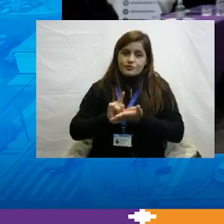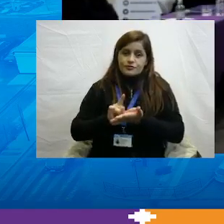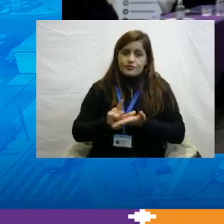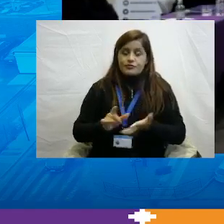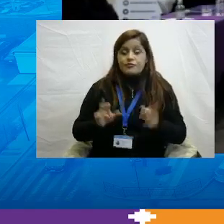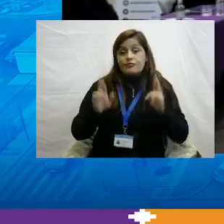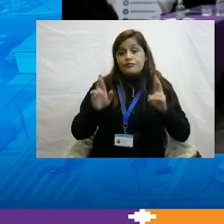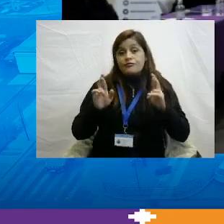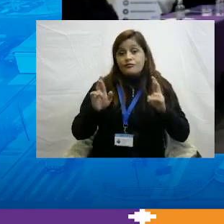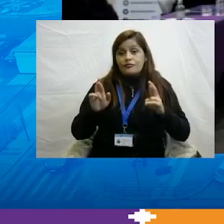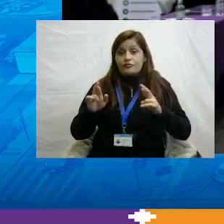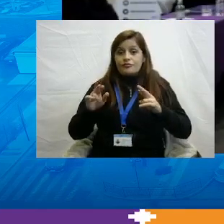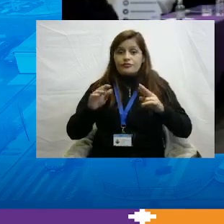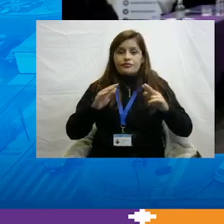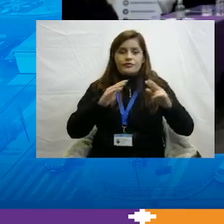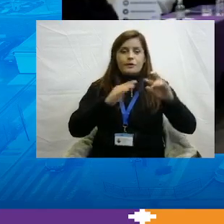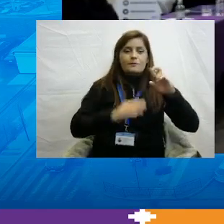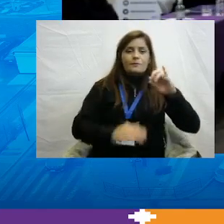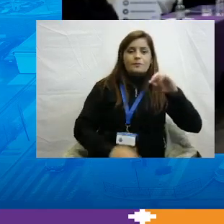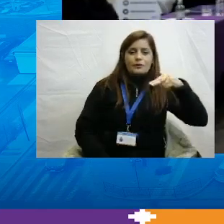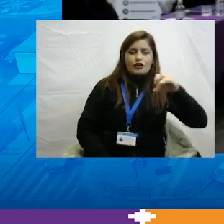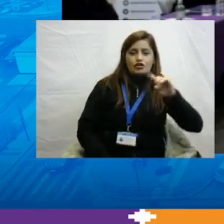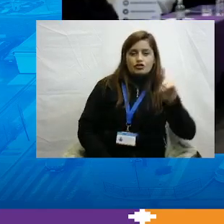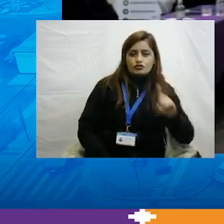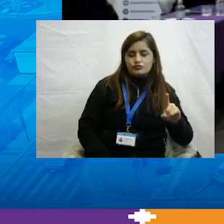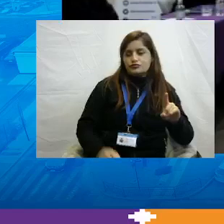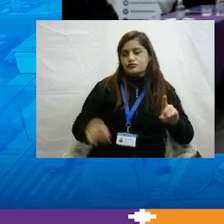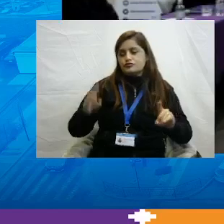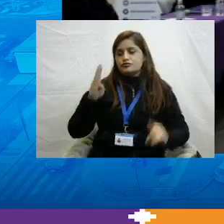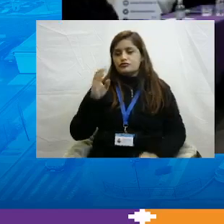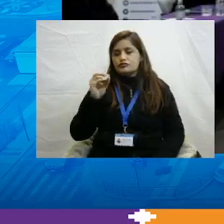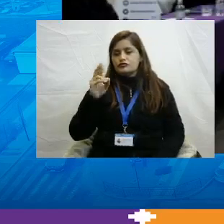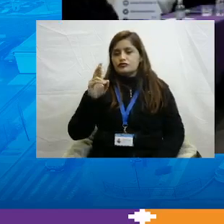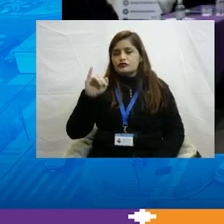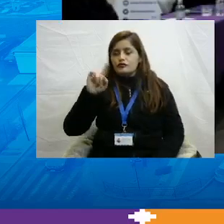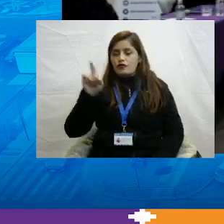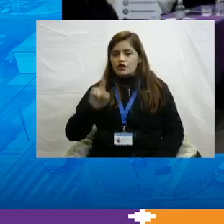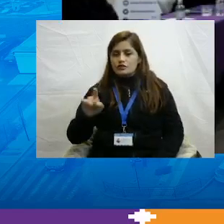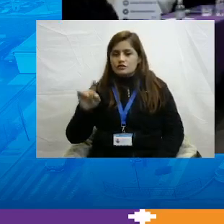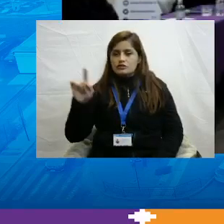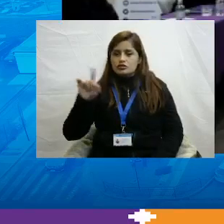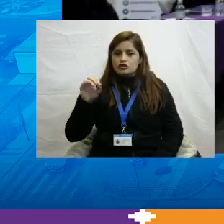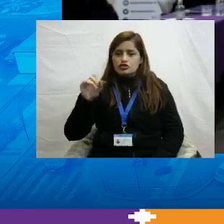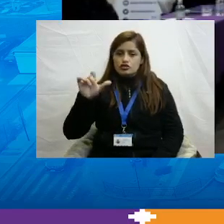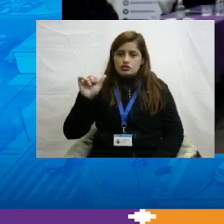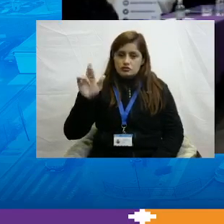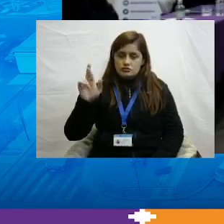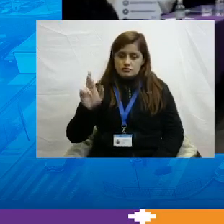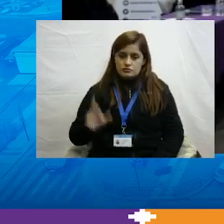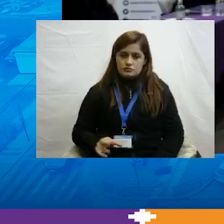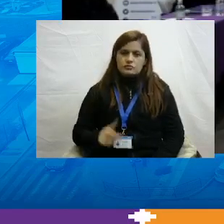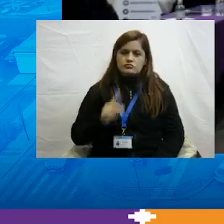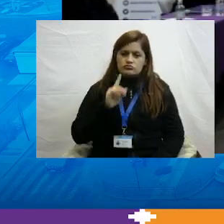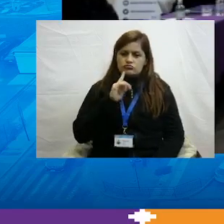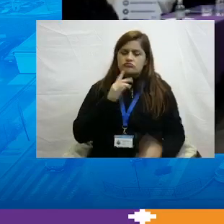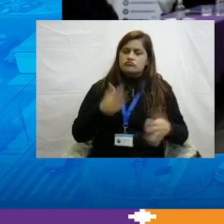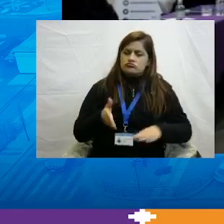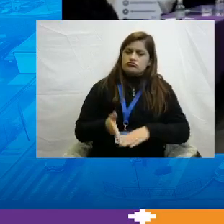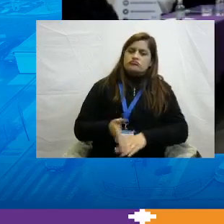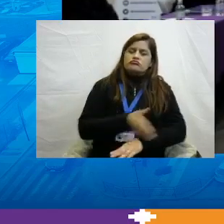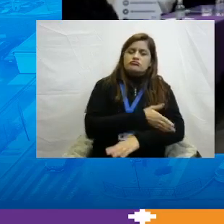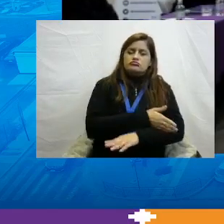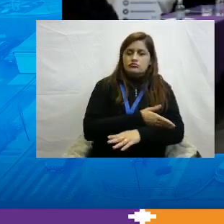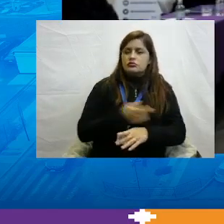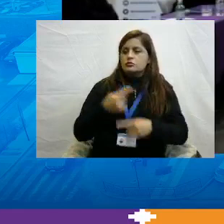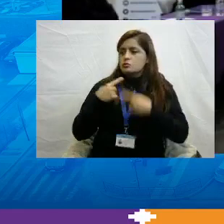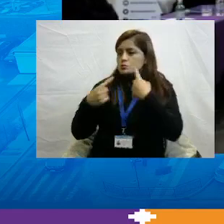unir Los Pinos con el sector donde está el consultorio Borisol. Entonces ya hay un levantamiento previo, donde las